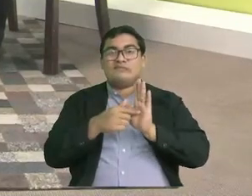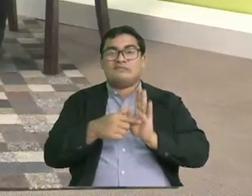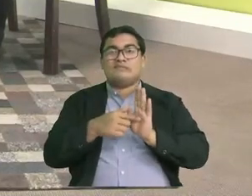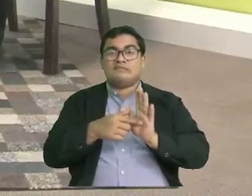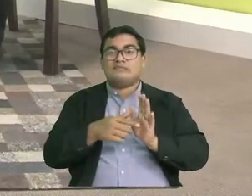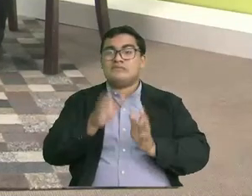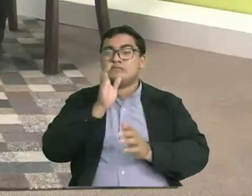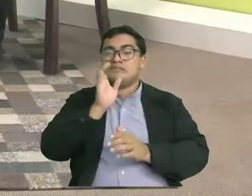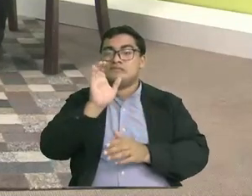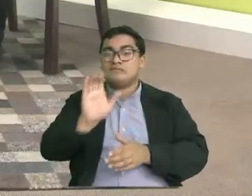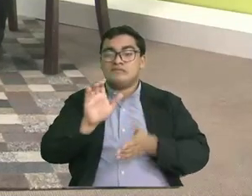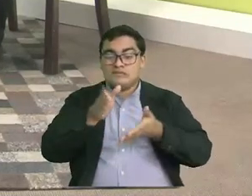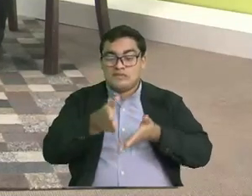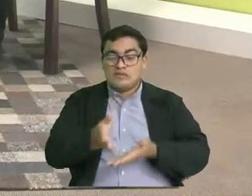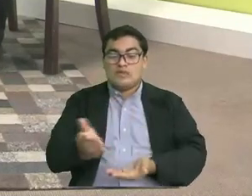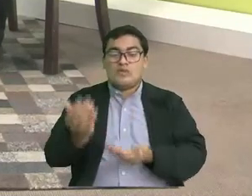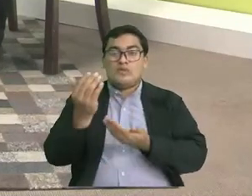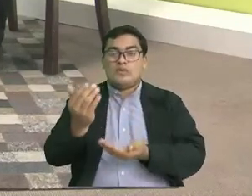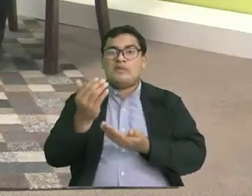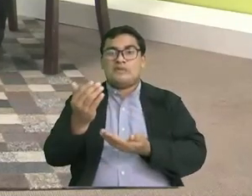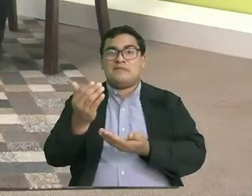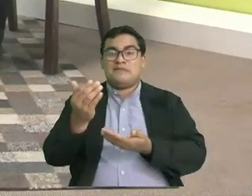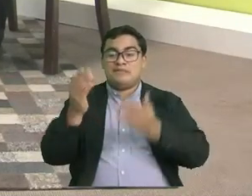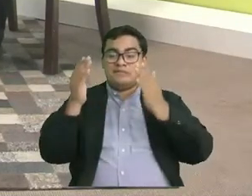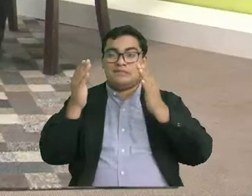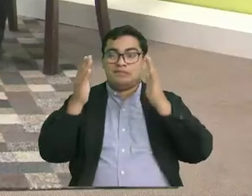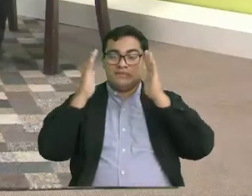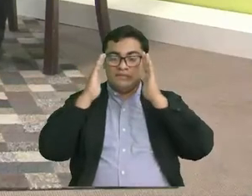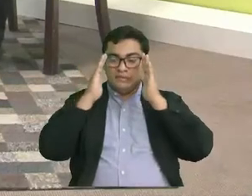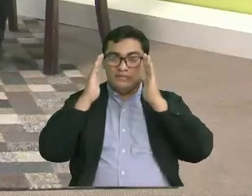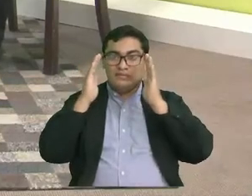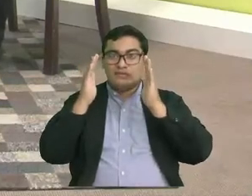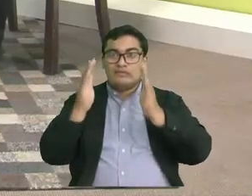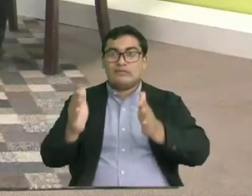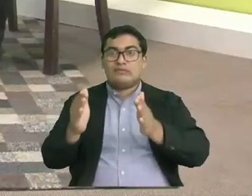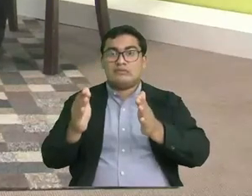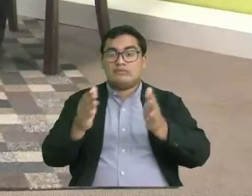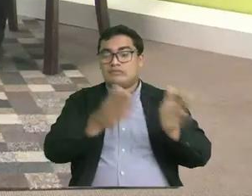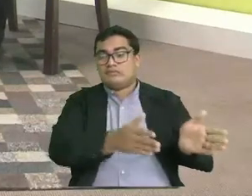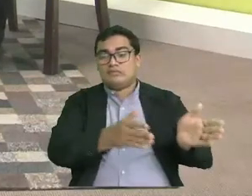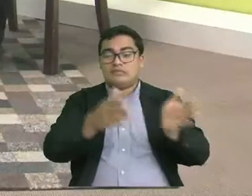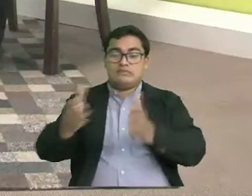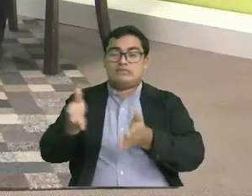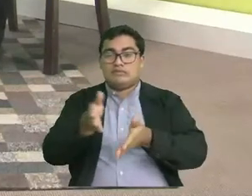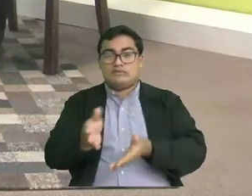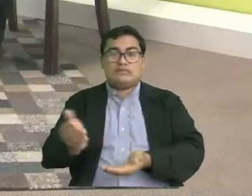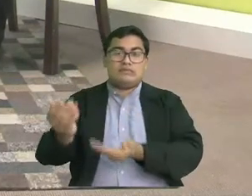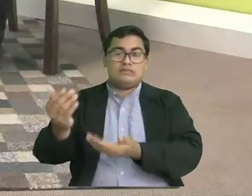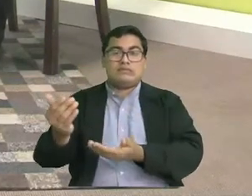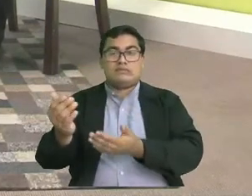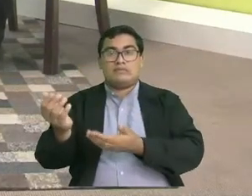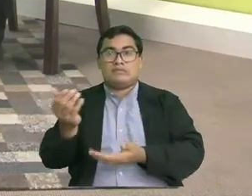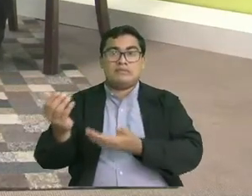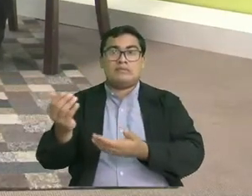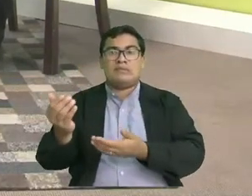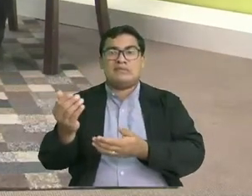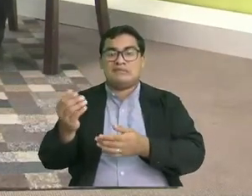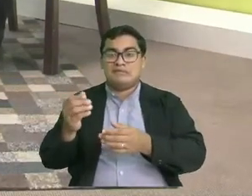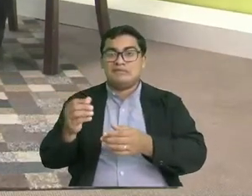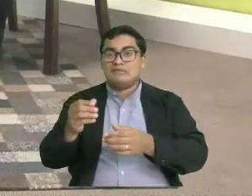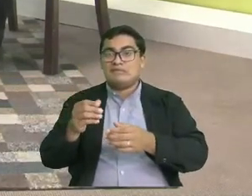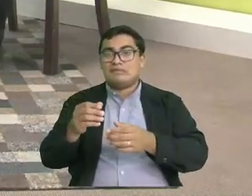niño nace, se atendió la cesárea en un quirófano y se pasa al bebé al otro quirófano donde le van a